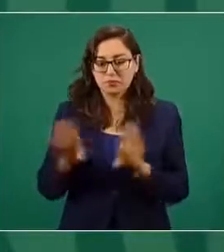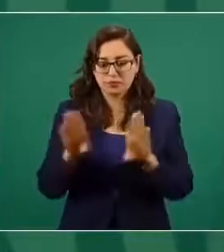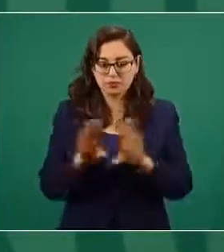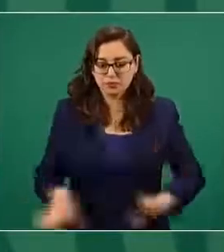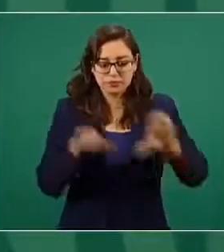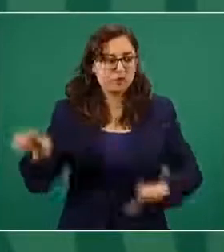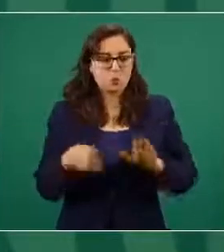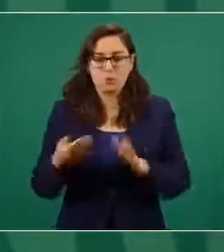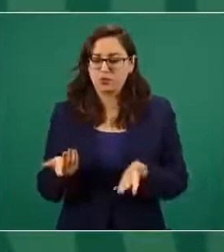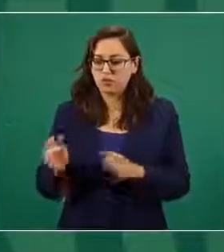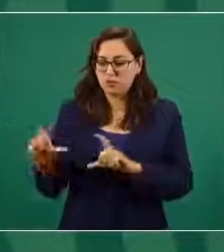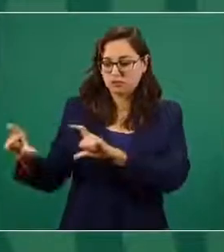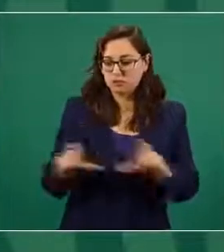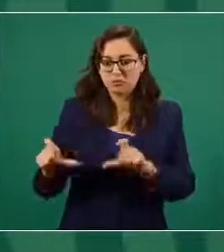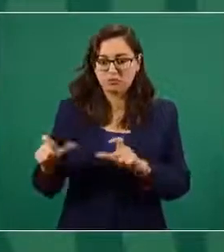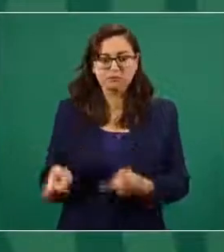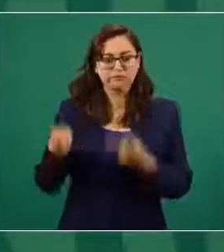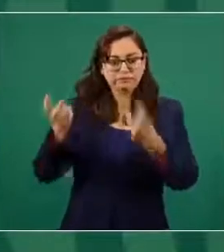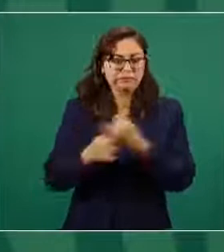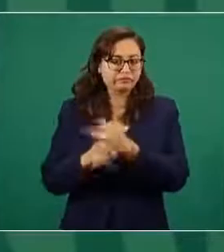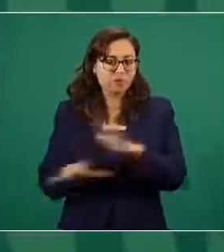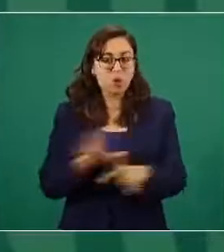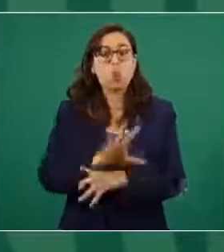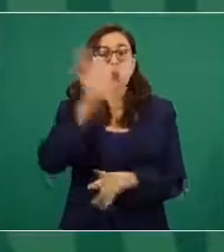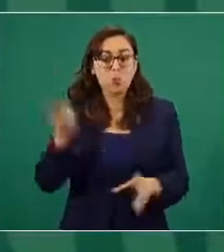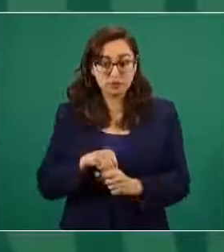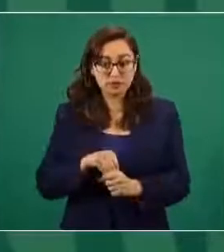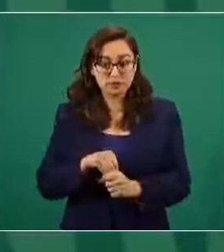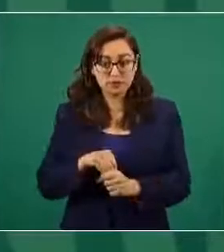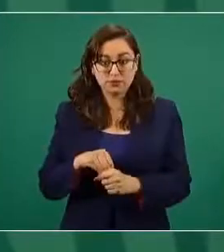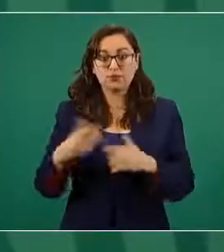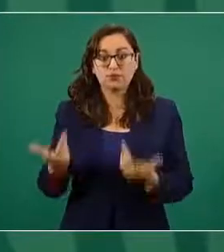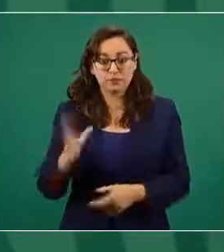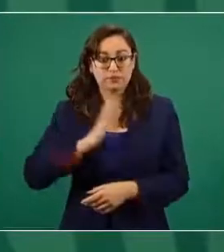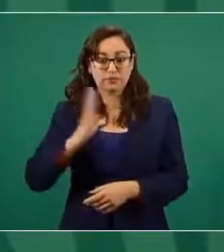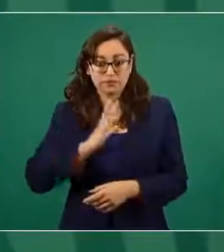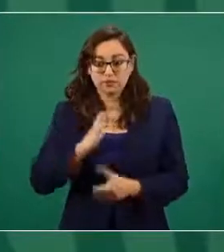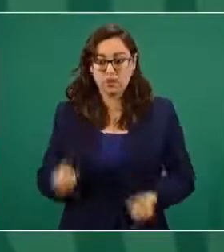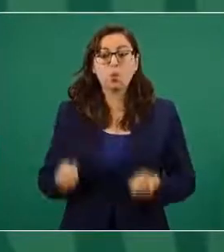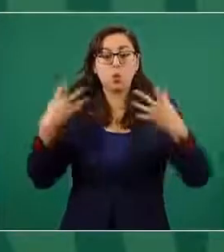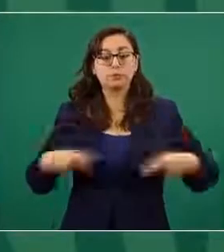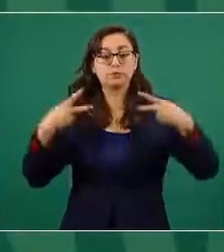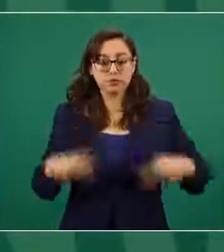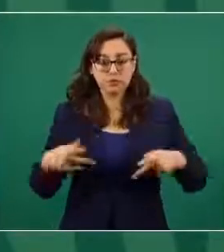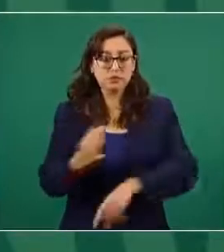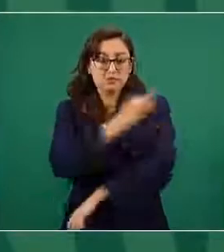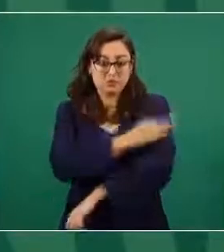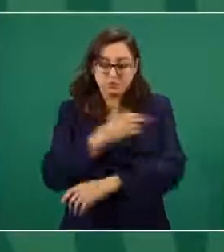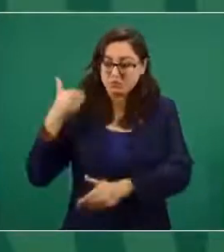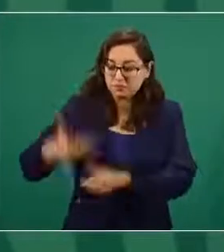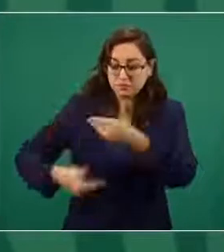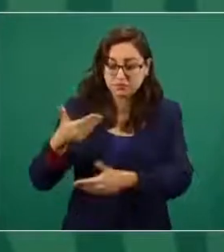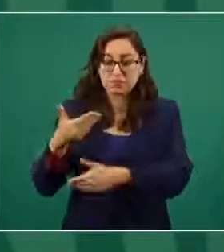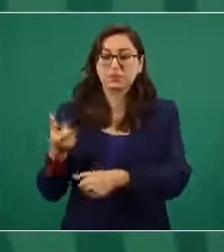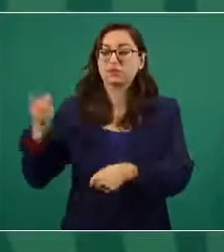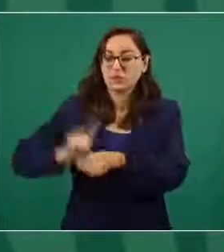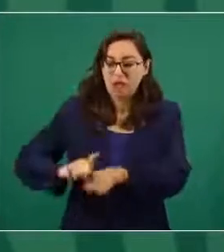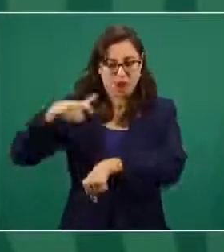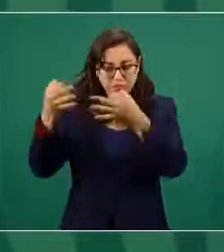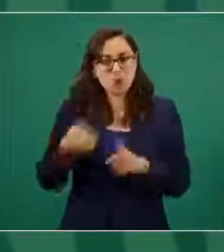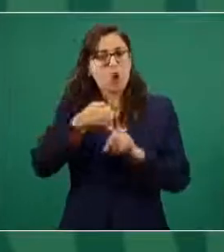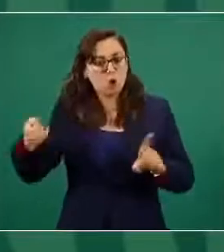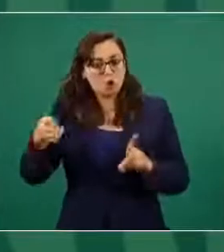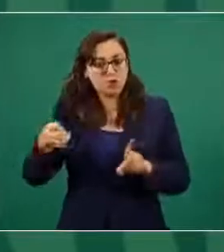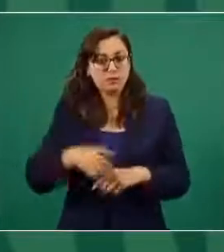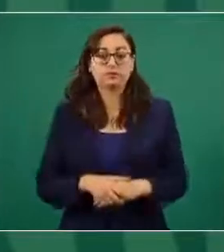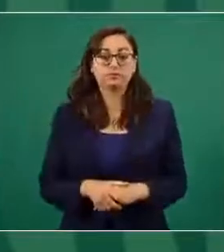de la computadora, todos los datos que están precargados en la base de datos, en donde está el censo nominal de las personas que van a ser vacunadas en un día y en una hora en